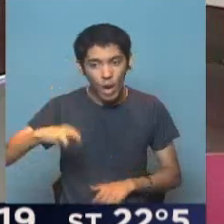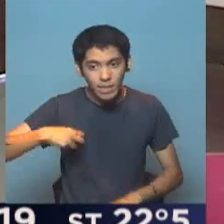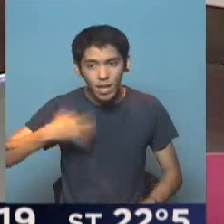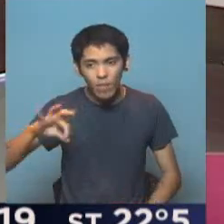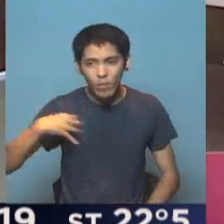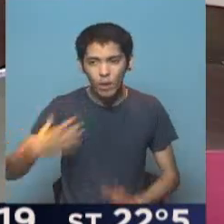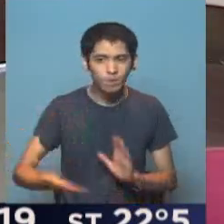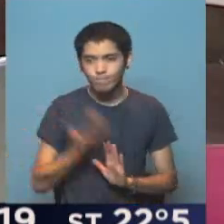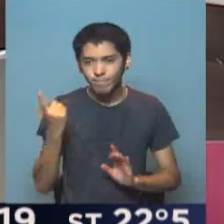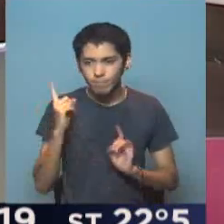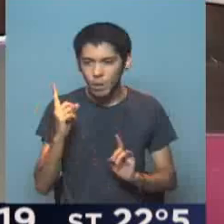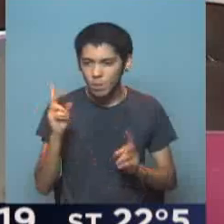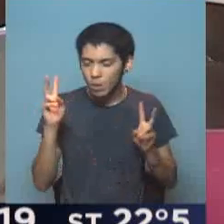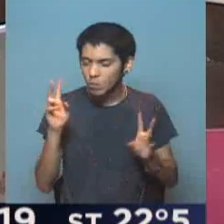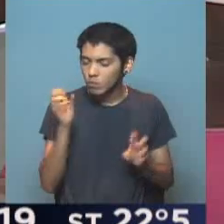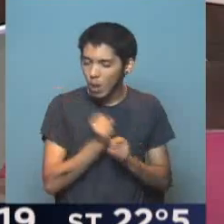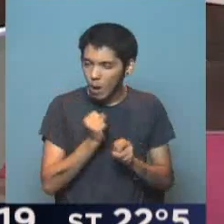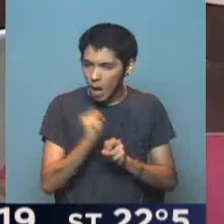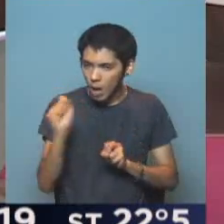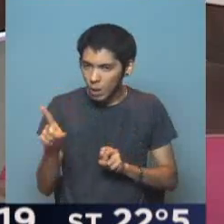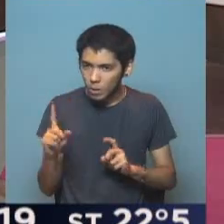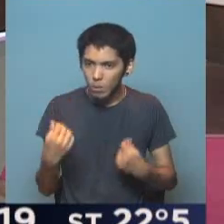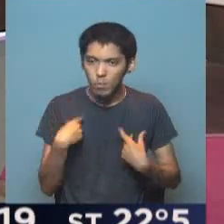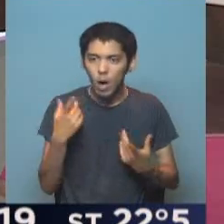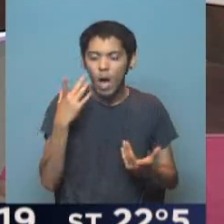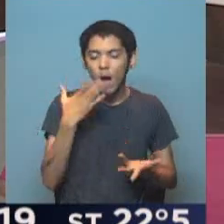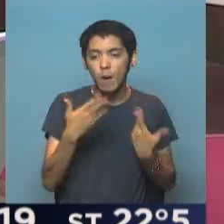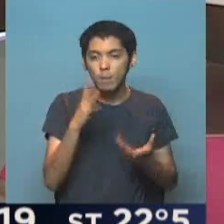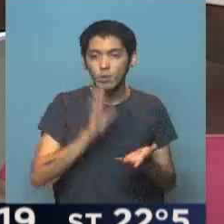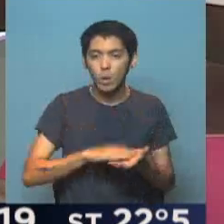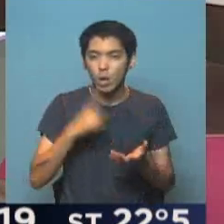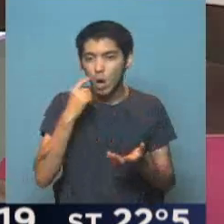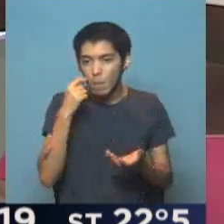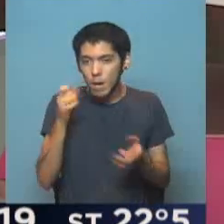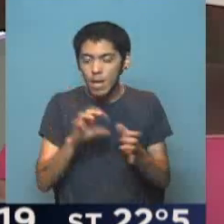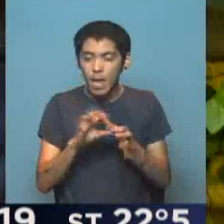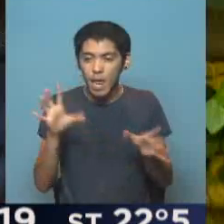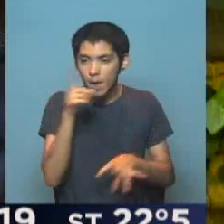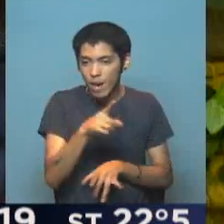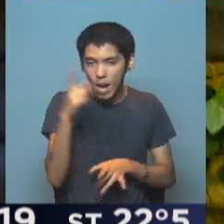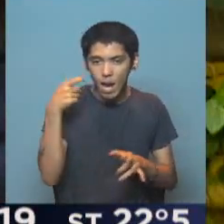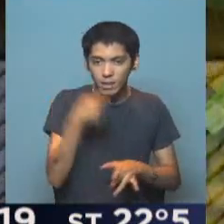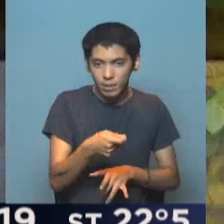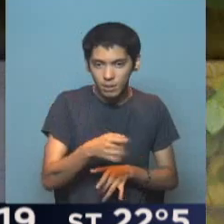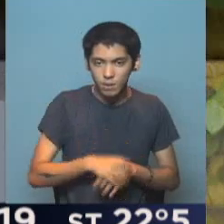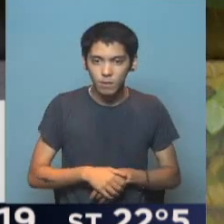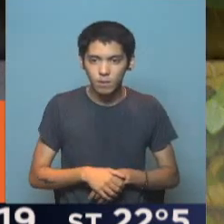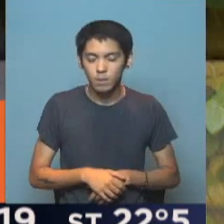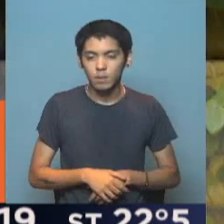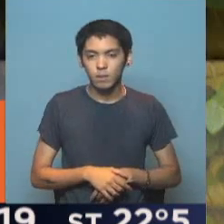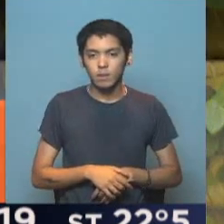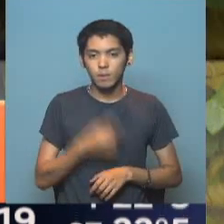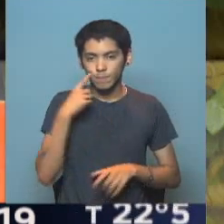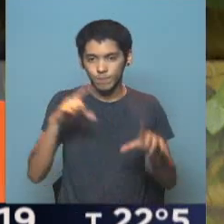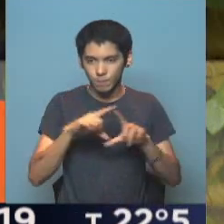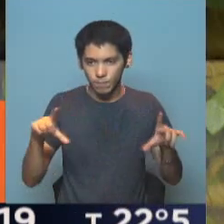ser apartado. Se trata del magistrado que dejó en libertad al presunto asesino. Además, el Papa Francisco... contundente y claro,